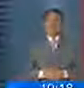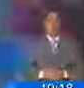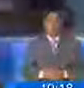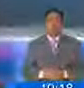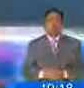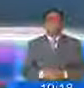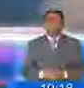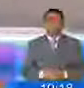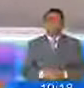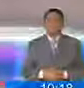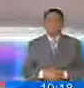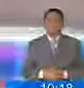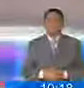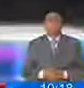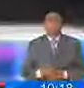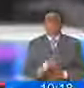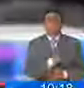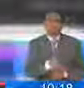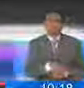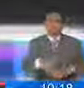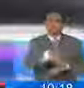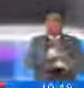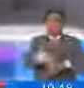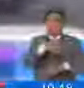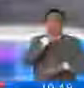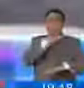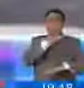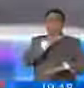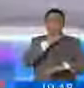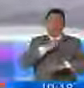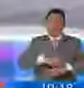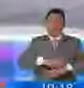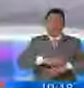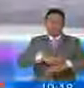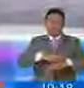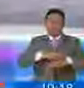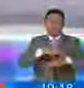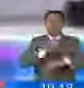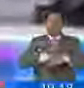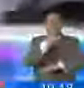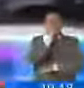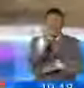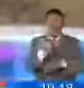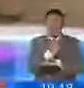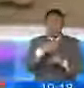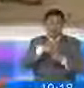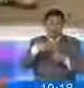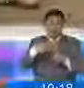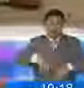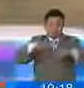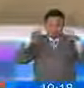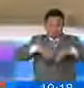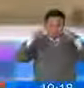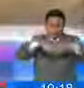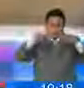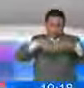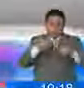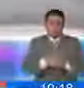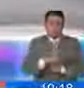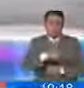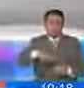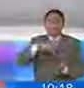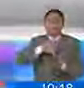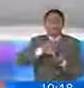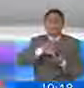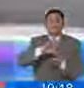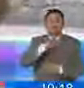Así quedaron inundadas varias calles de Puerto Viejo, tras hora y media de fuerte lluvia en la capital manabita. Calles céntricas llenas de agua